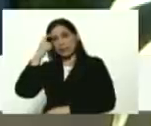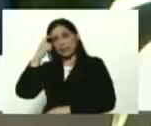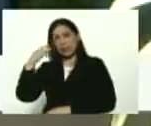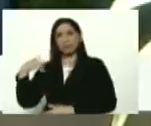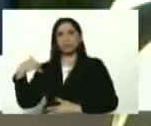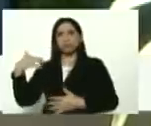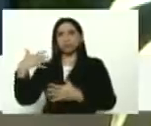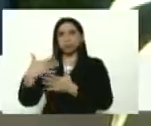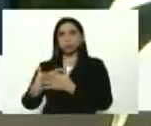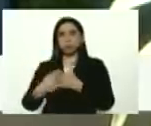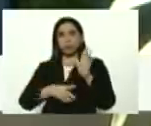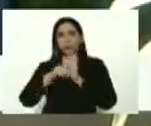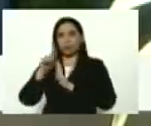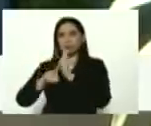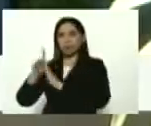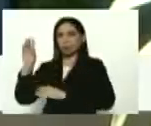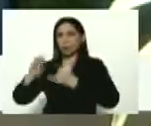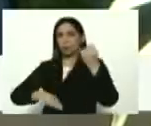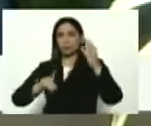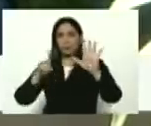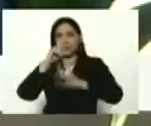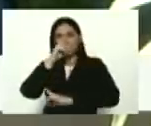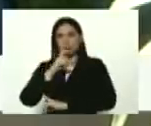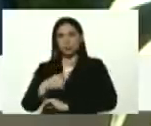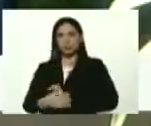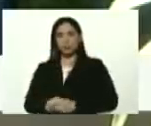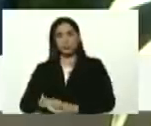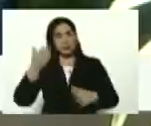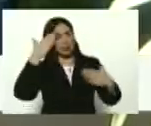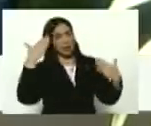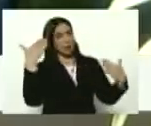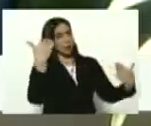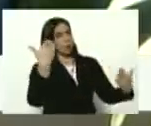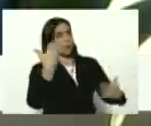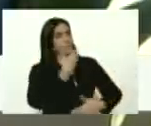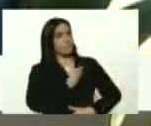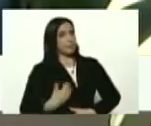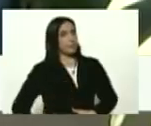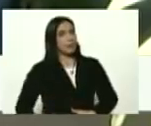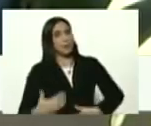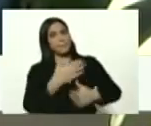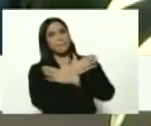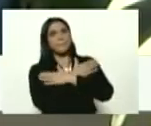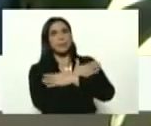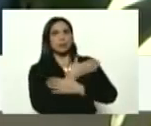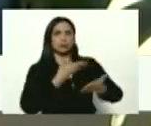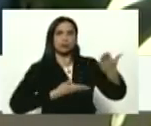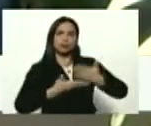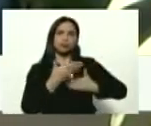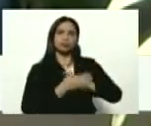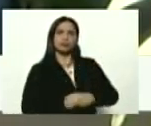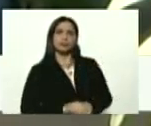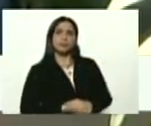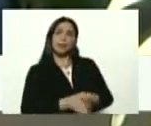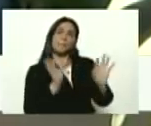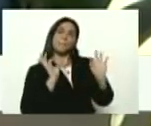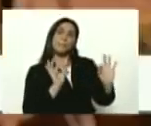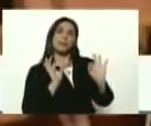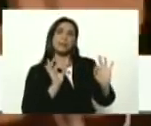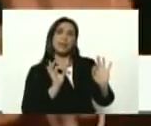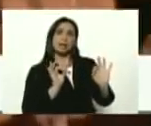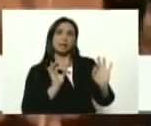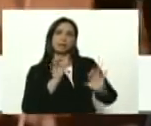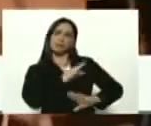venido desarrollando en los últimos 6 años. Saludos, presidente. Recibo un abrazo solidario, fraternal y en especial